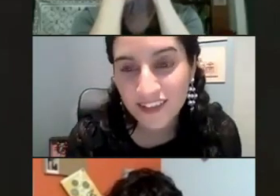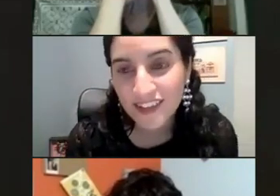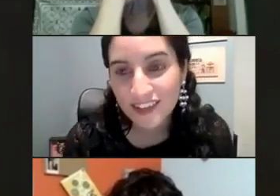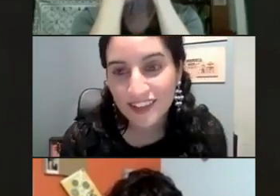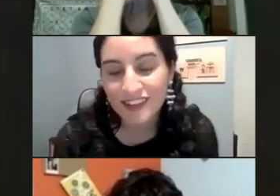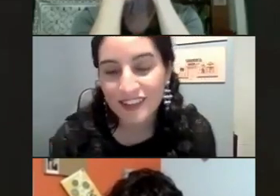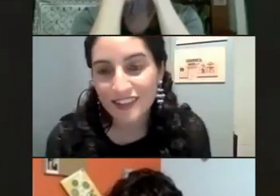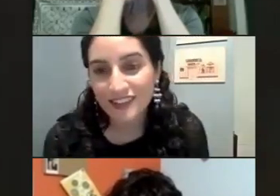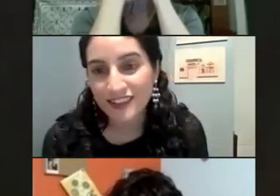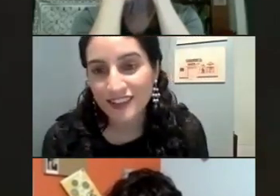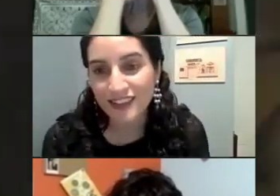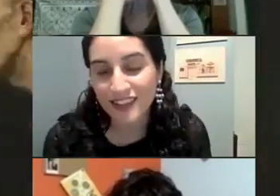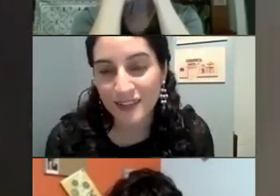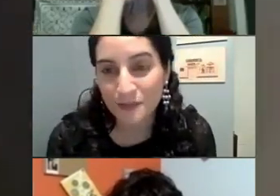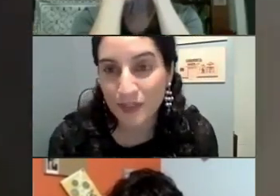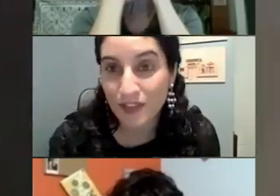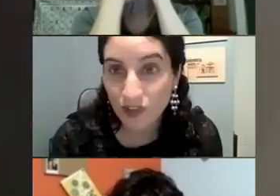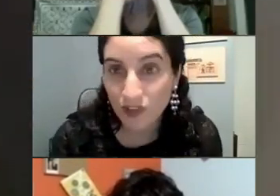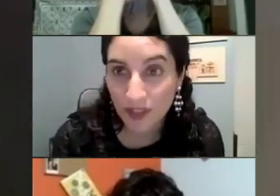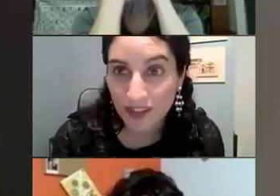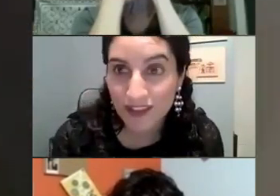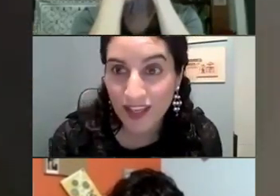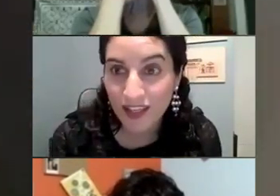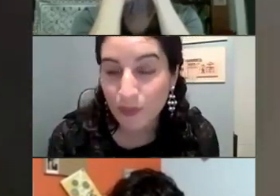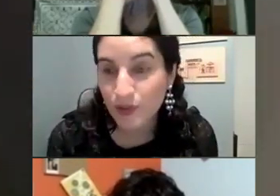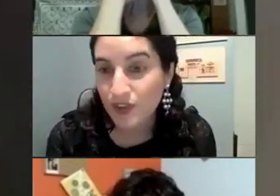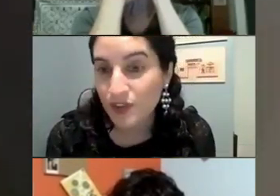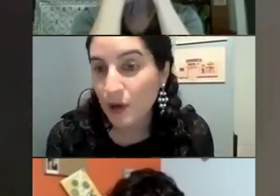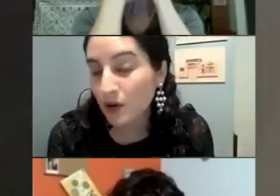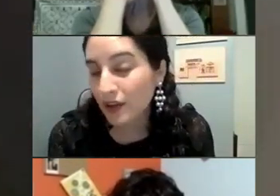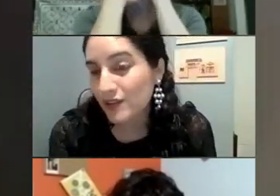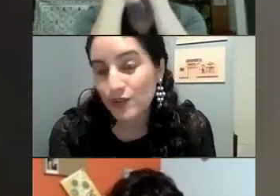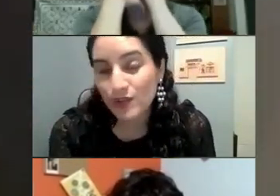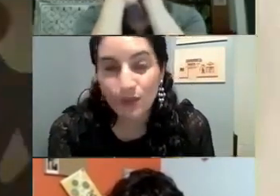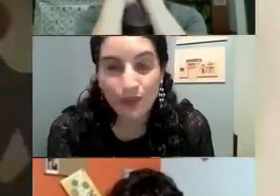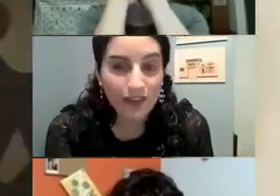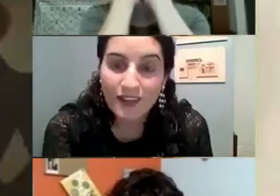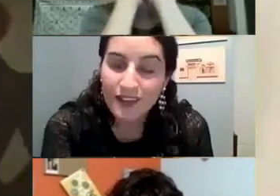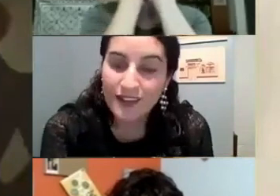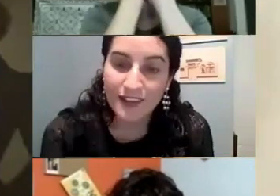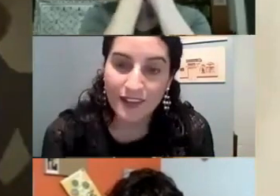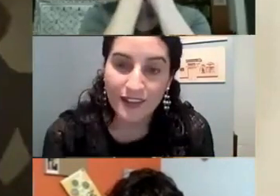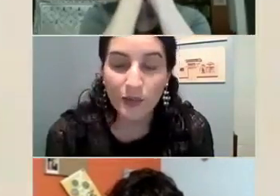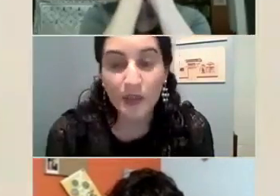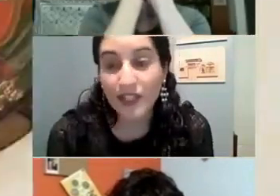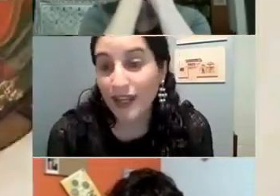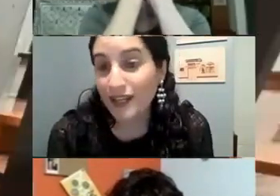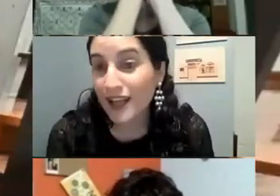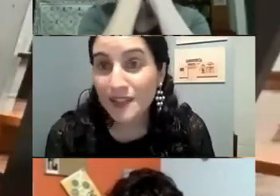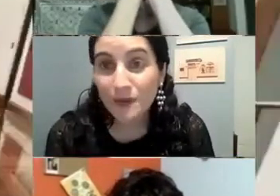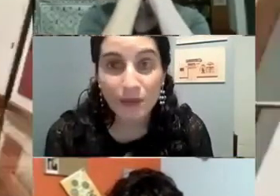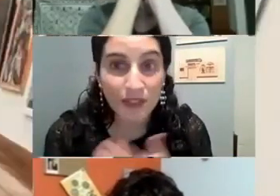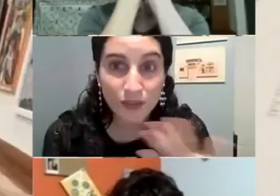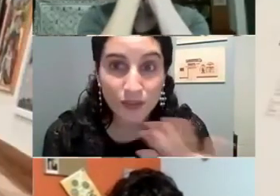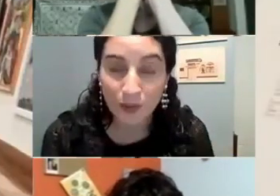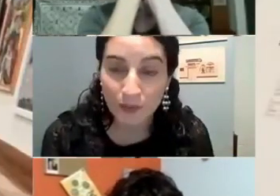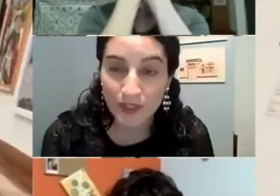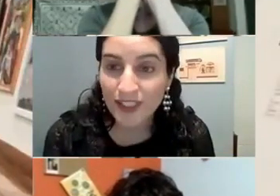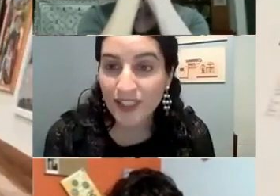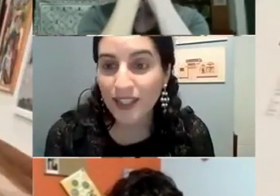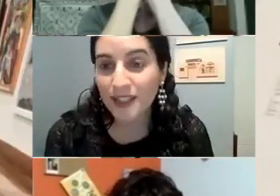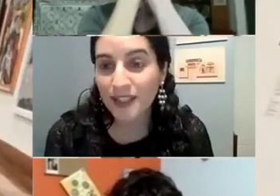obra. Y eso también está a disposición, eso se puede incluir en la clase o invitarlos a